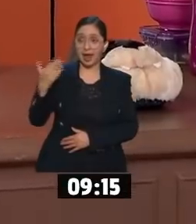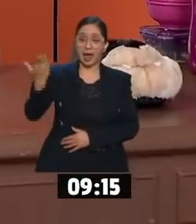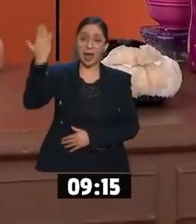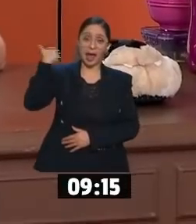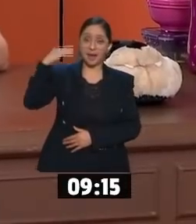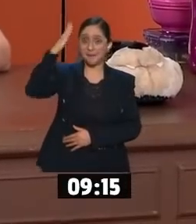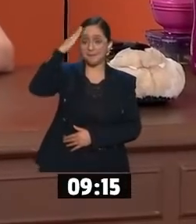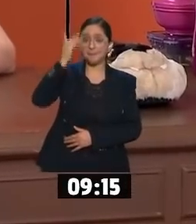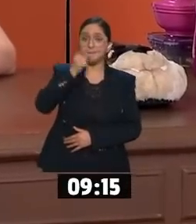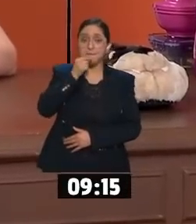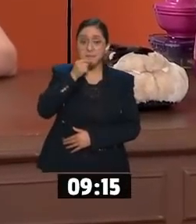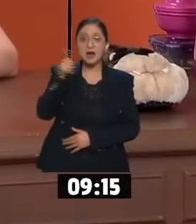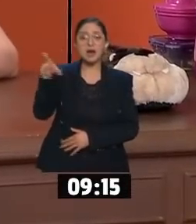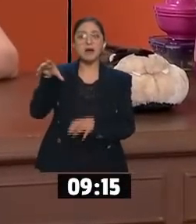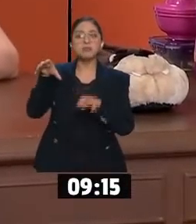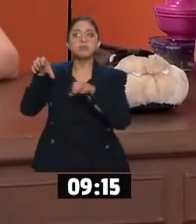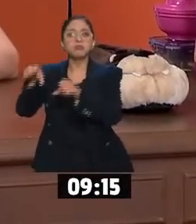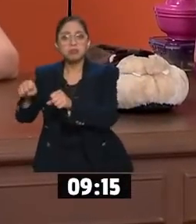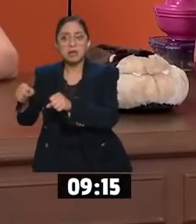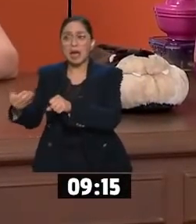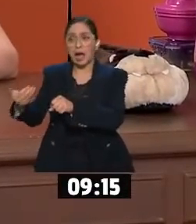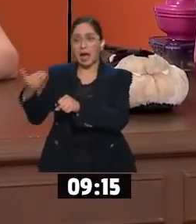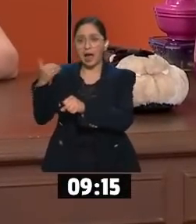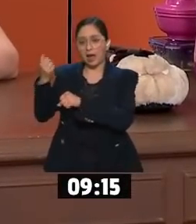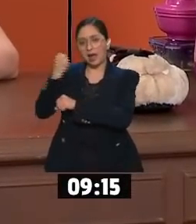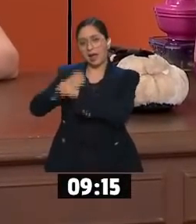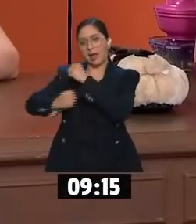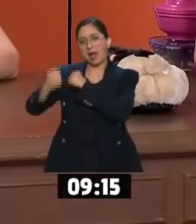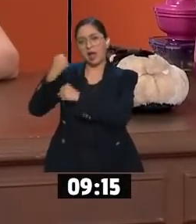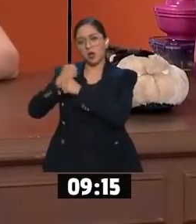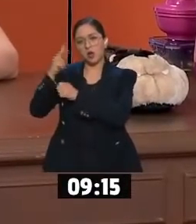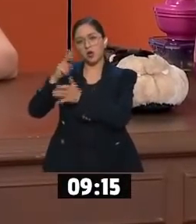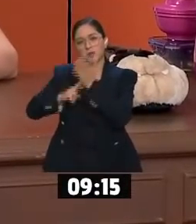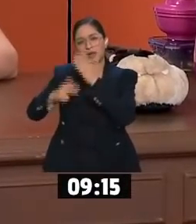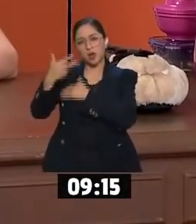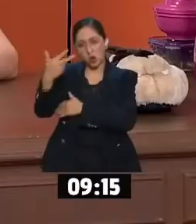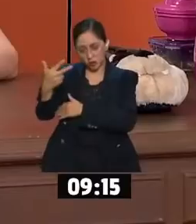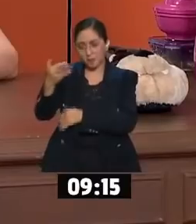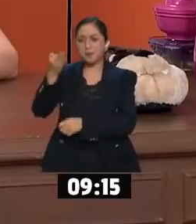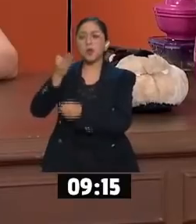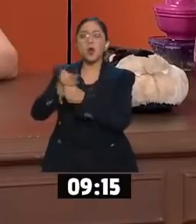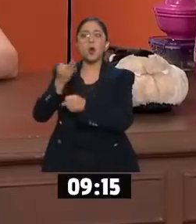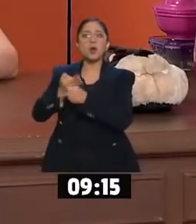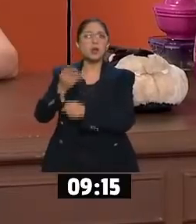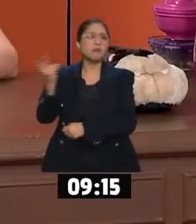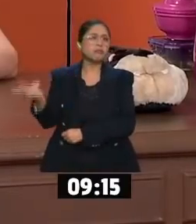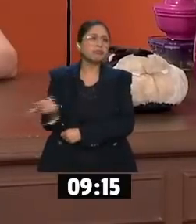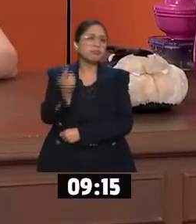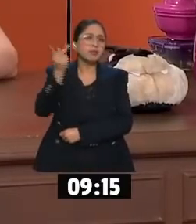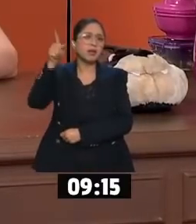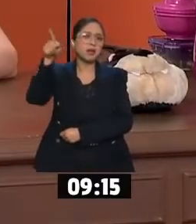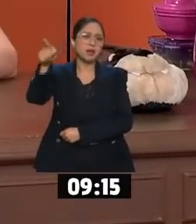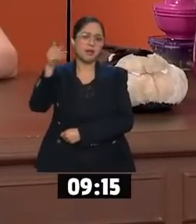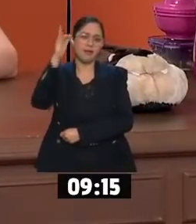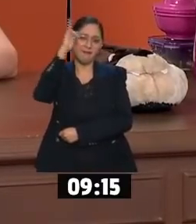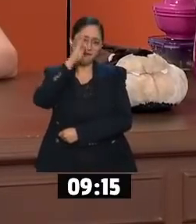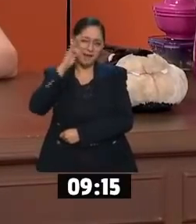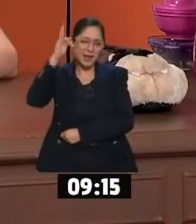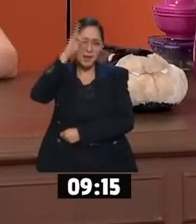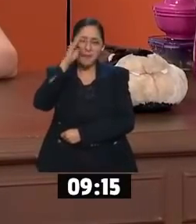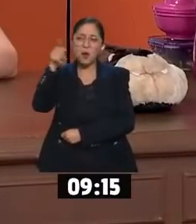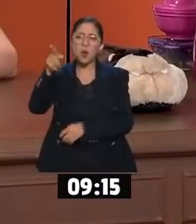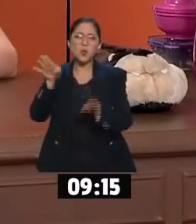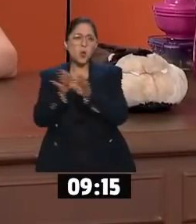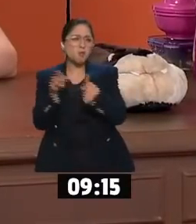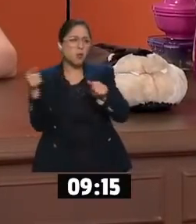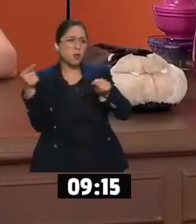de manera arbitraria en 2008. Cuestiona al expresidente Felipe Calderón por criticar a la actual administración